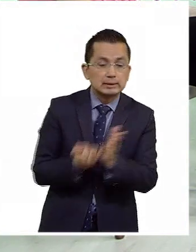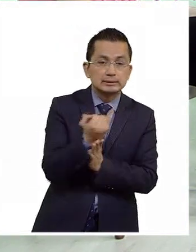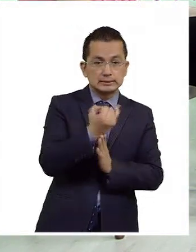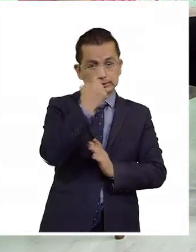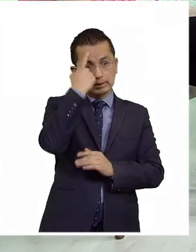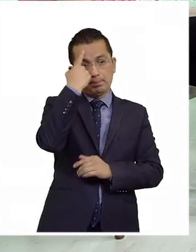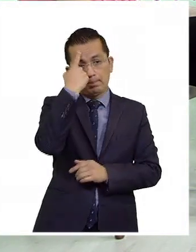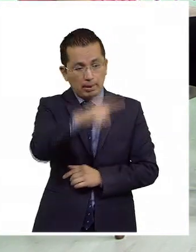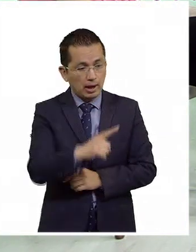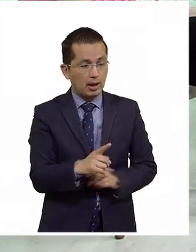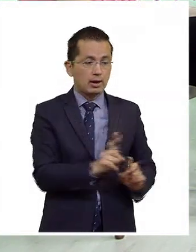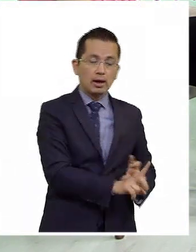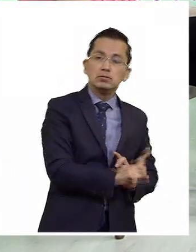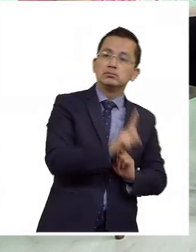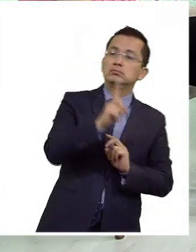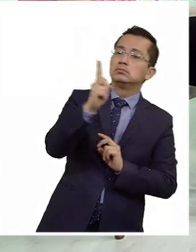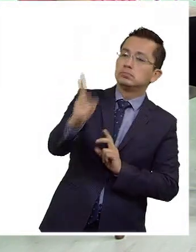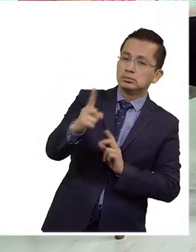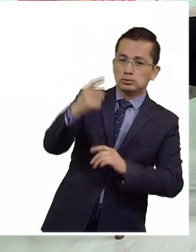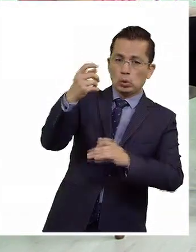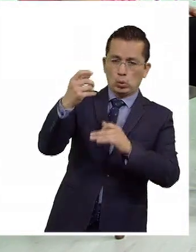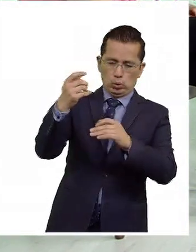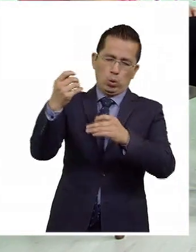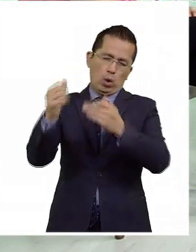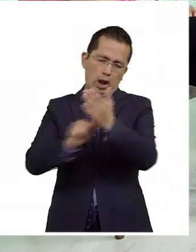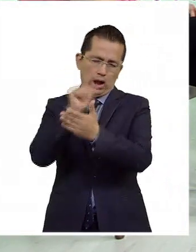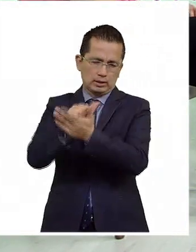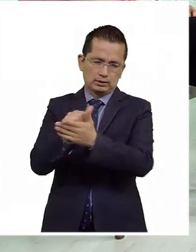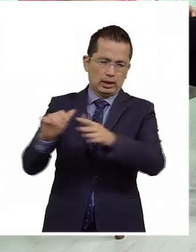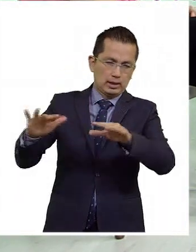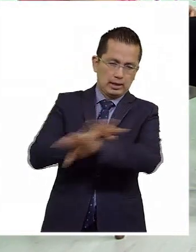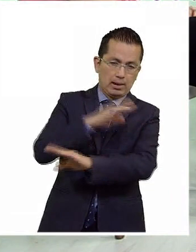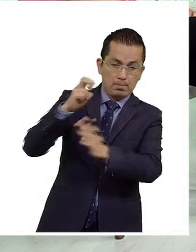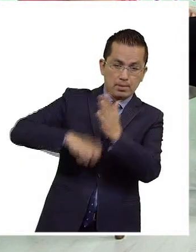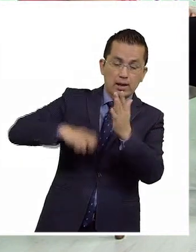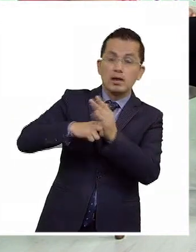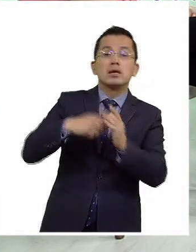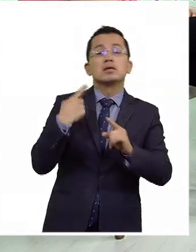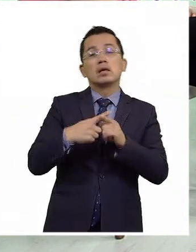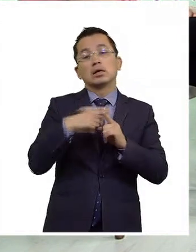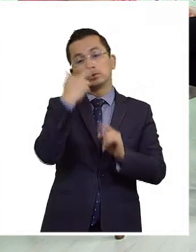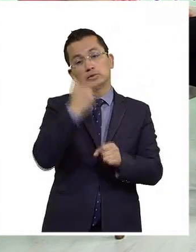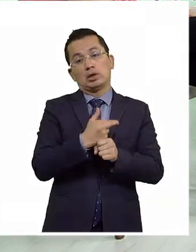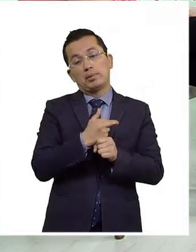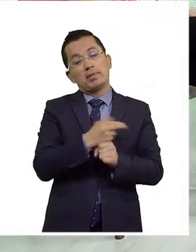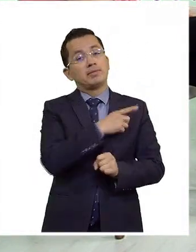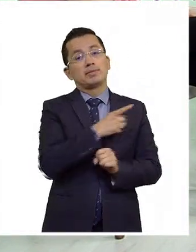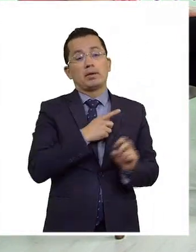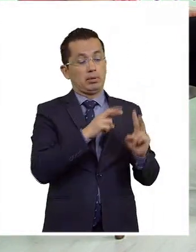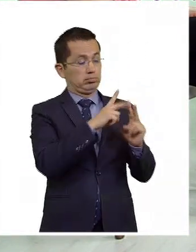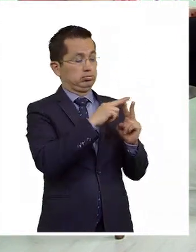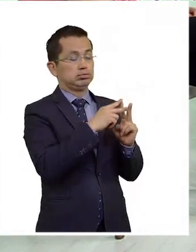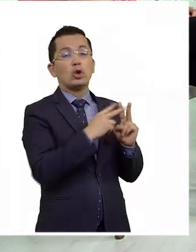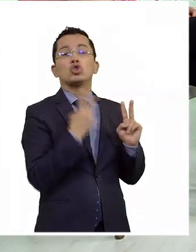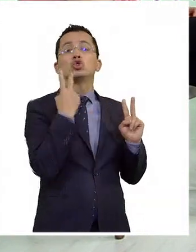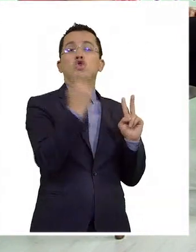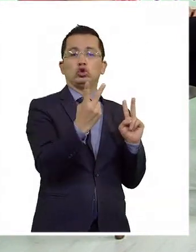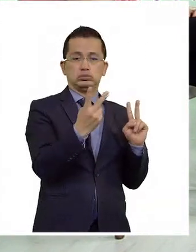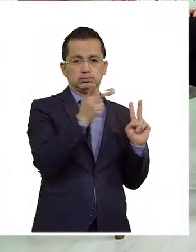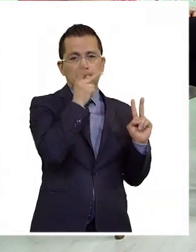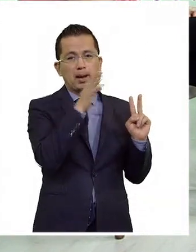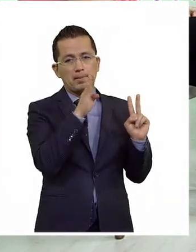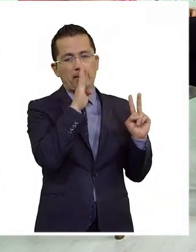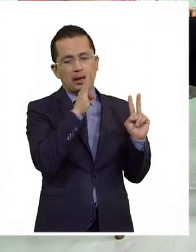acudir al juez del registro civil para cambiar la identidad de género deba ser acompañada por los dos tutores en caso de